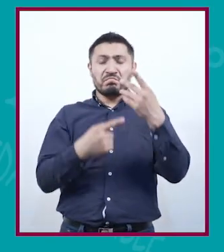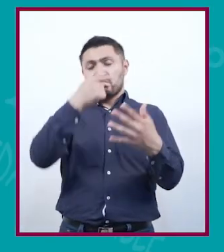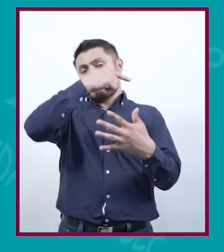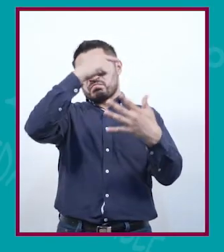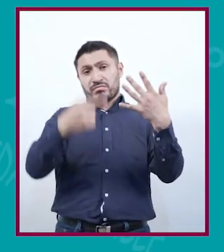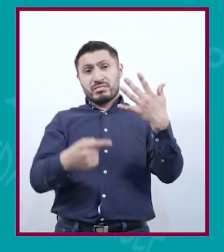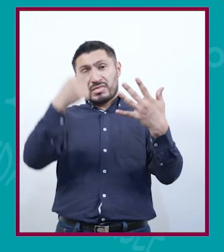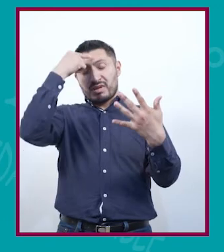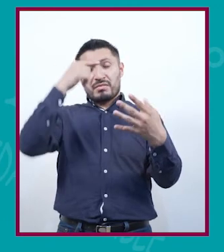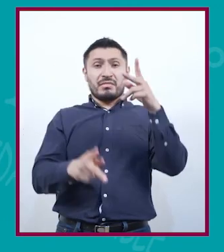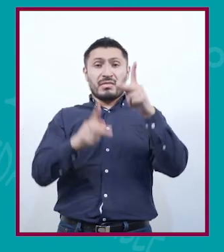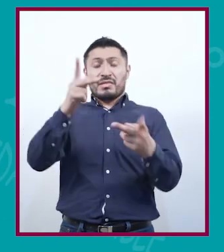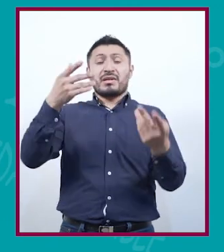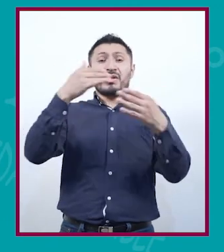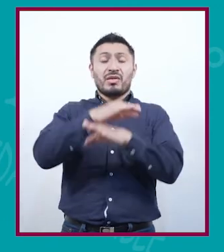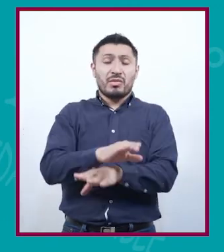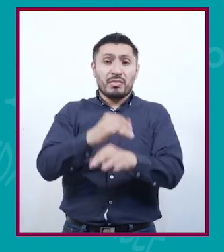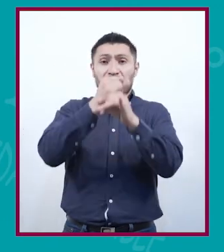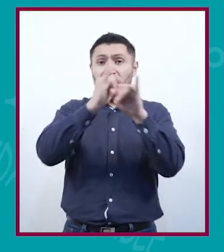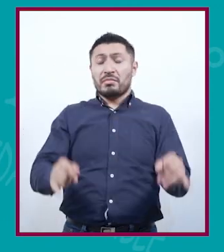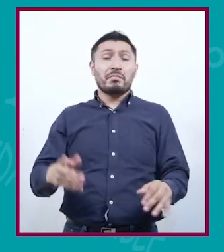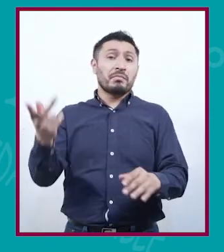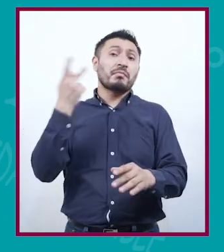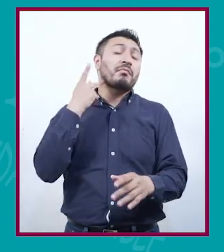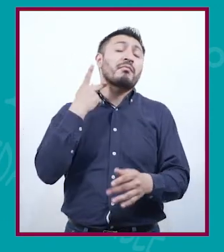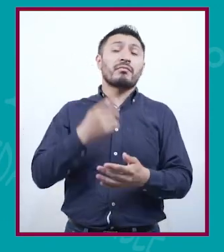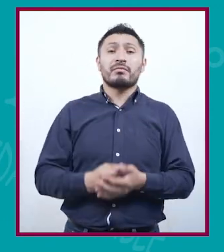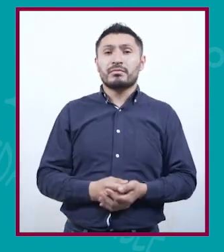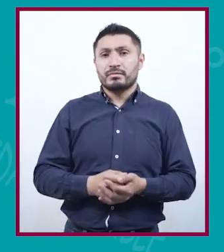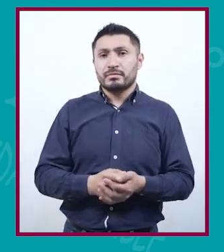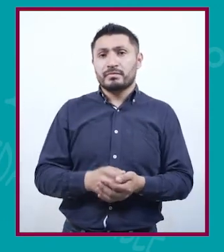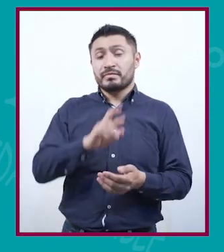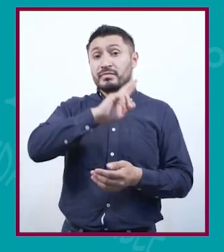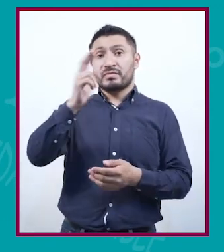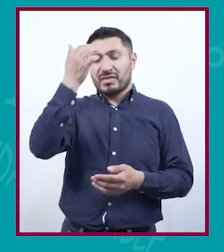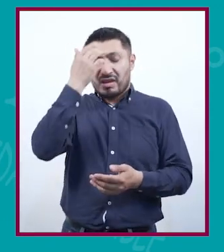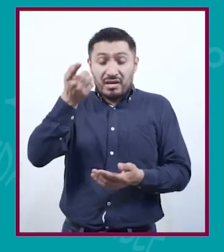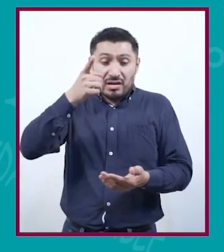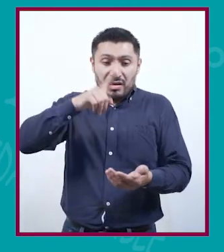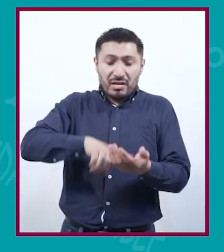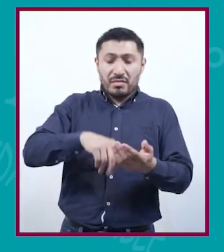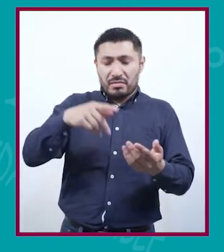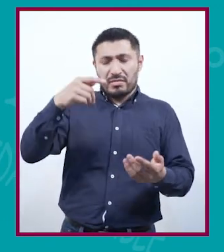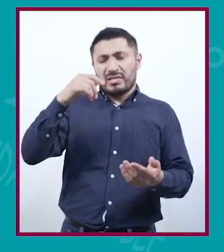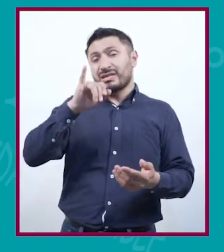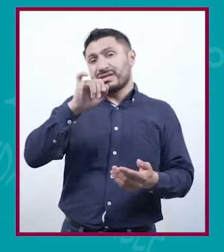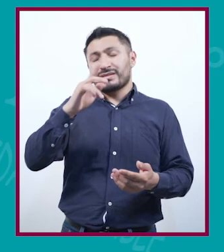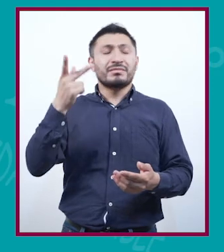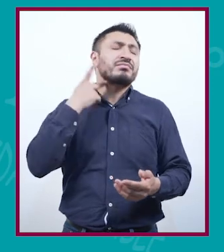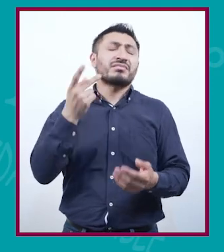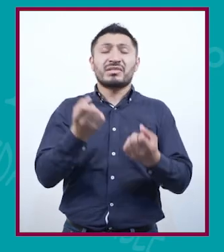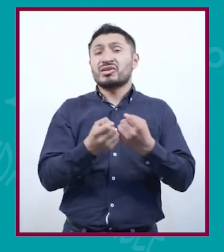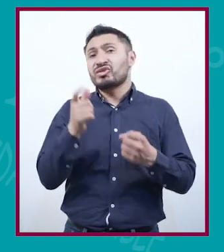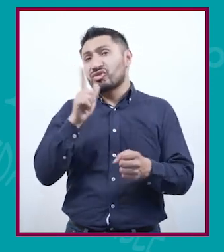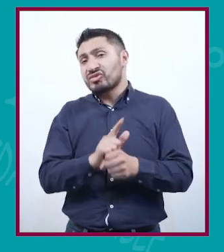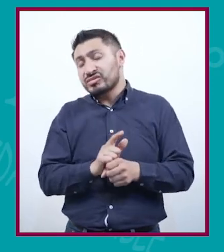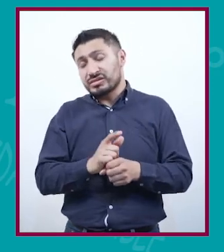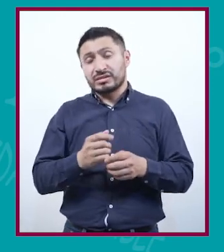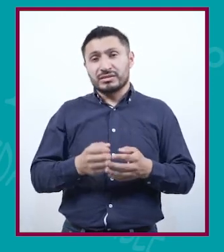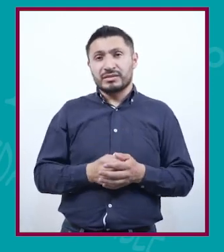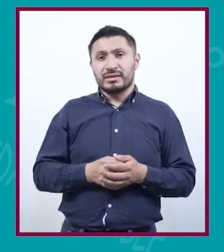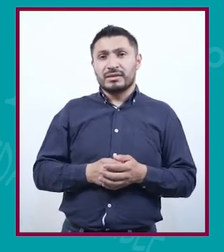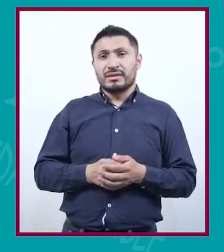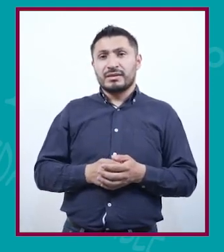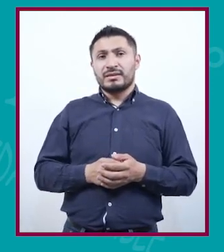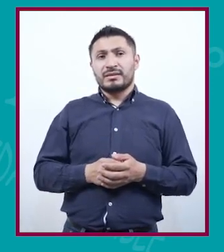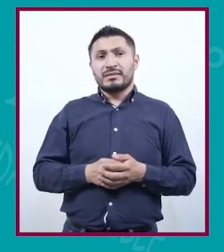establecer algunos criterios para hablar de independencia política. Una suma de reconocimiento, digamos, interior, político, pero también